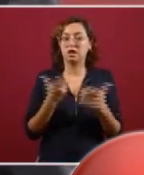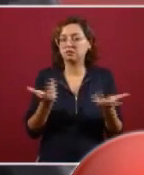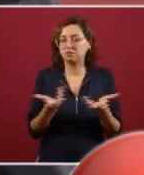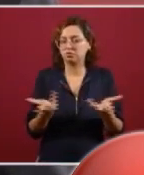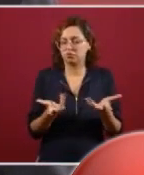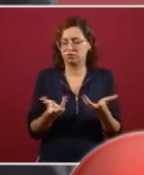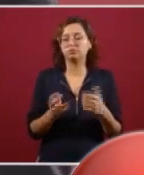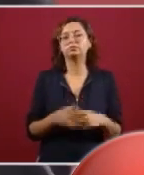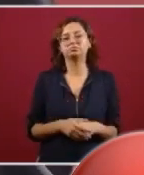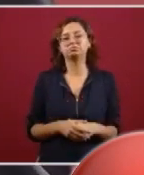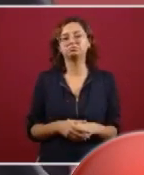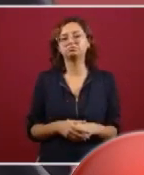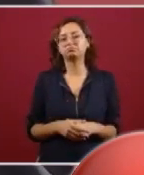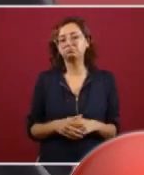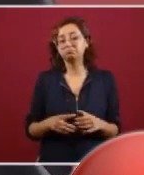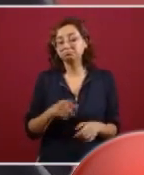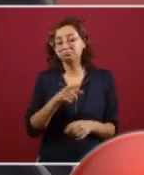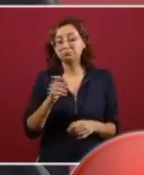que,